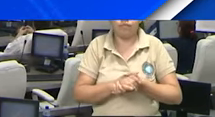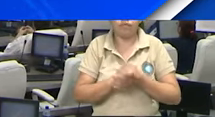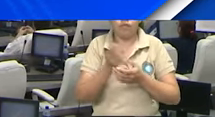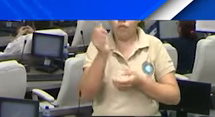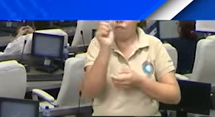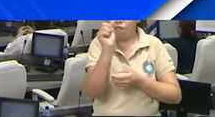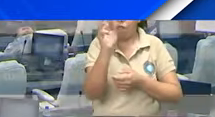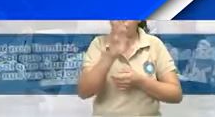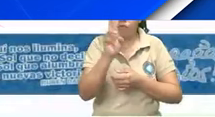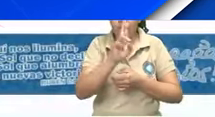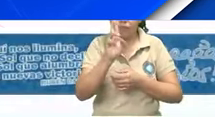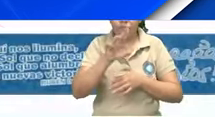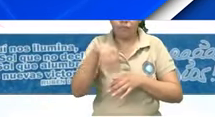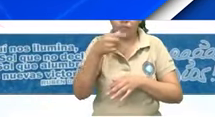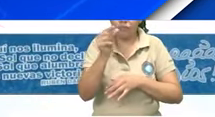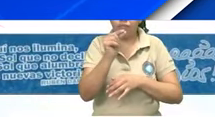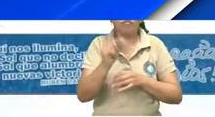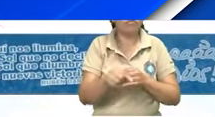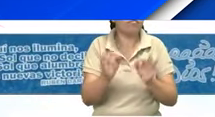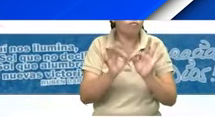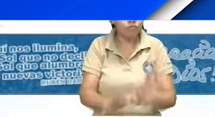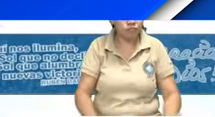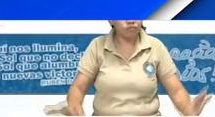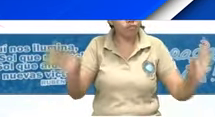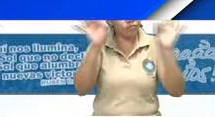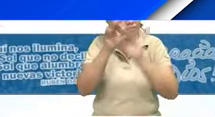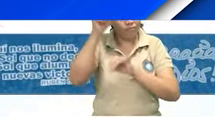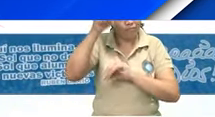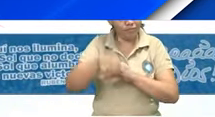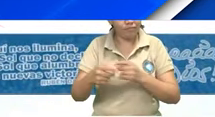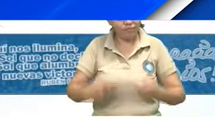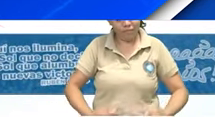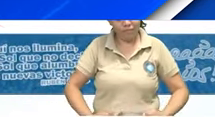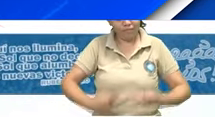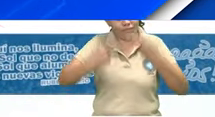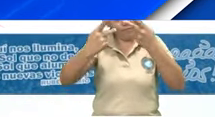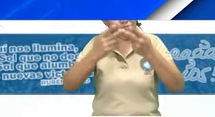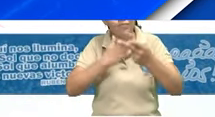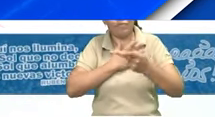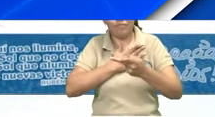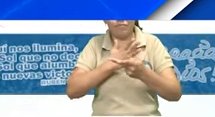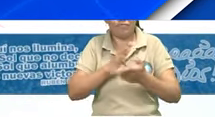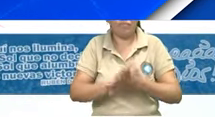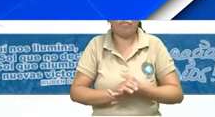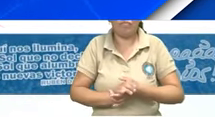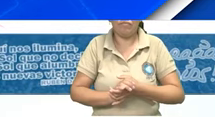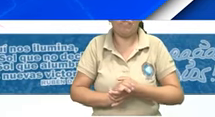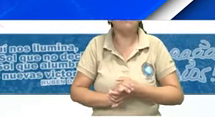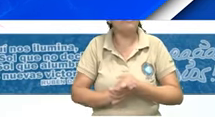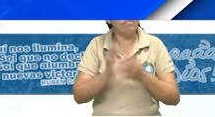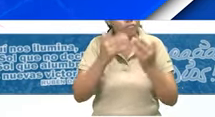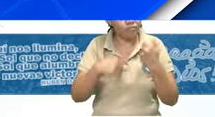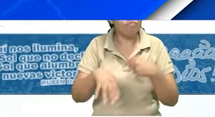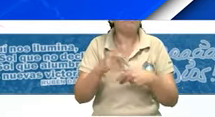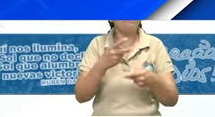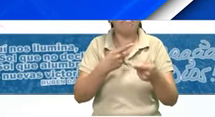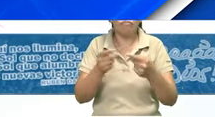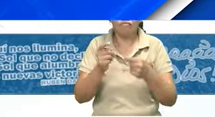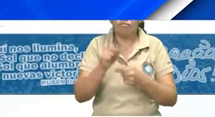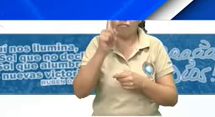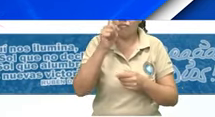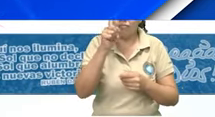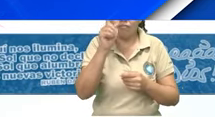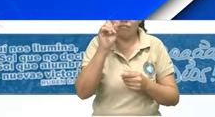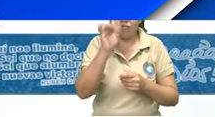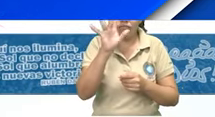Los frijoles, que son tan vitales en la vida nacional, ya es un producto que aporta más